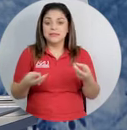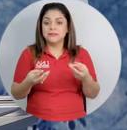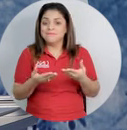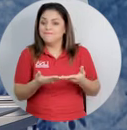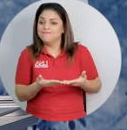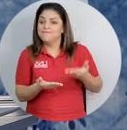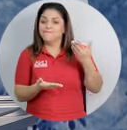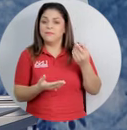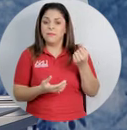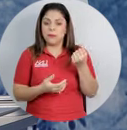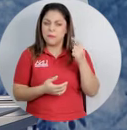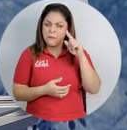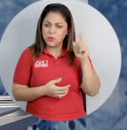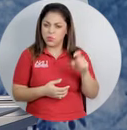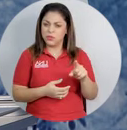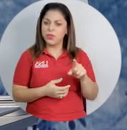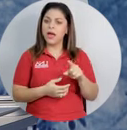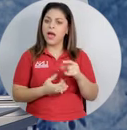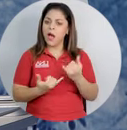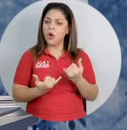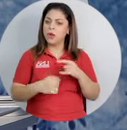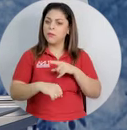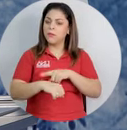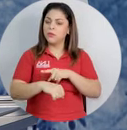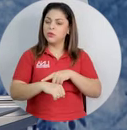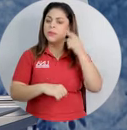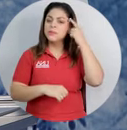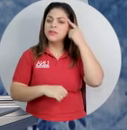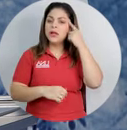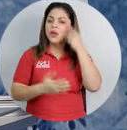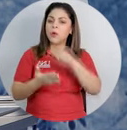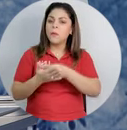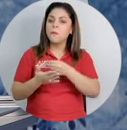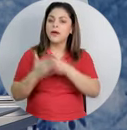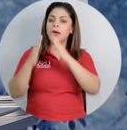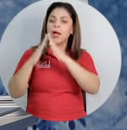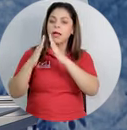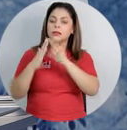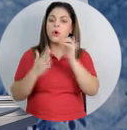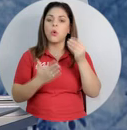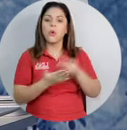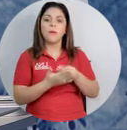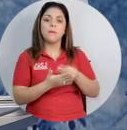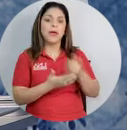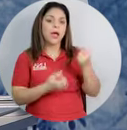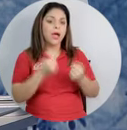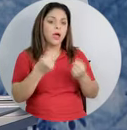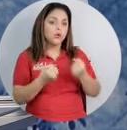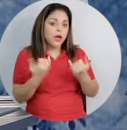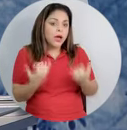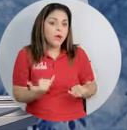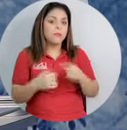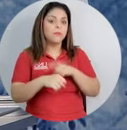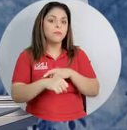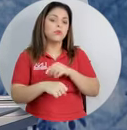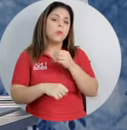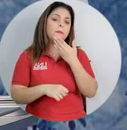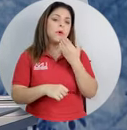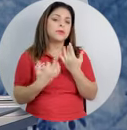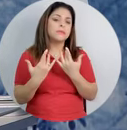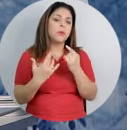algunos insumos suban de precio. ¿Es tiempo de pensar en invertir en la compra de una vivienda o en un vehículo en